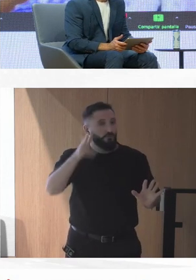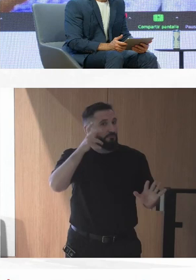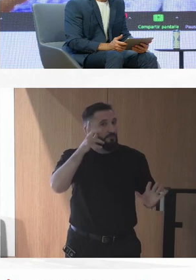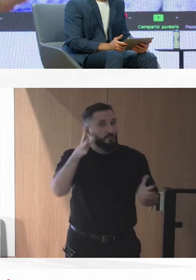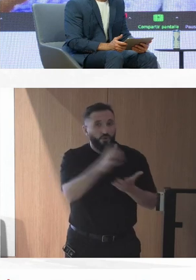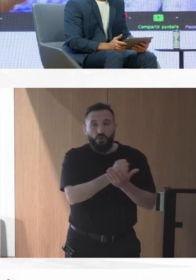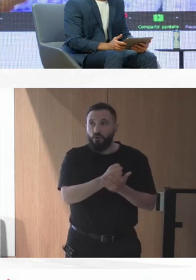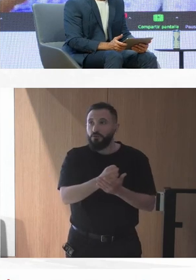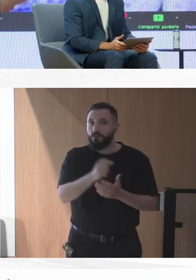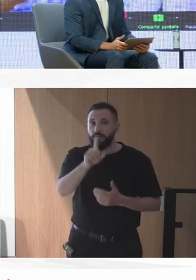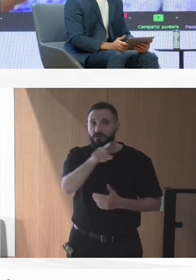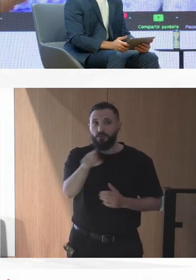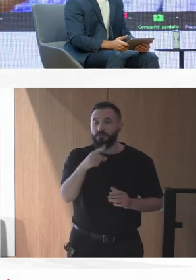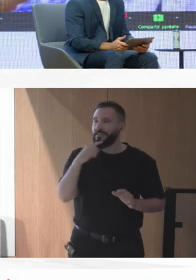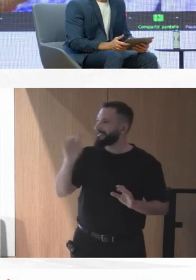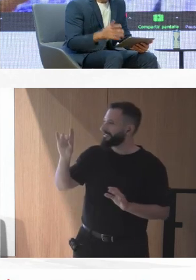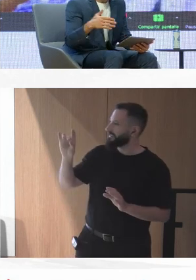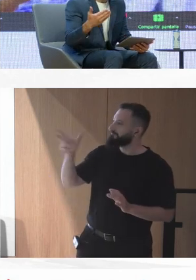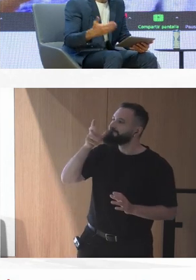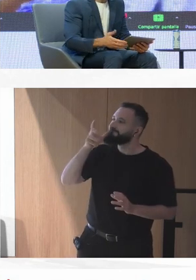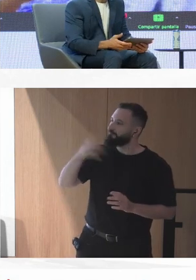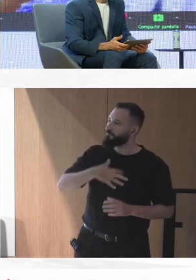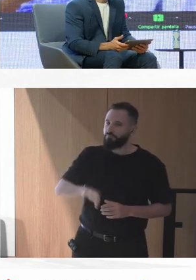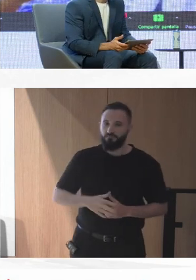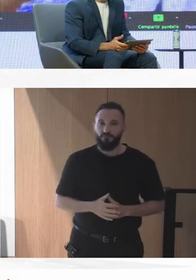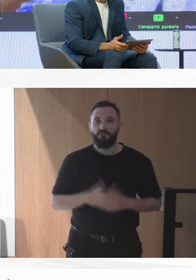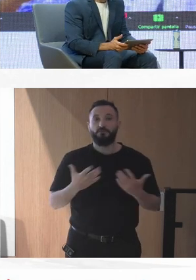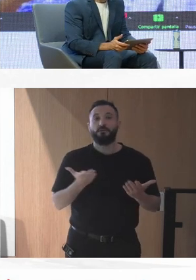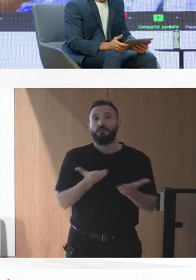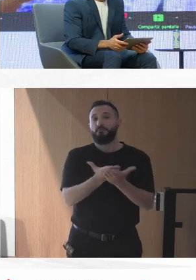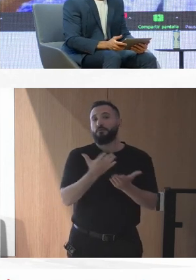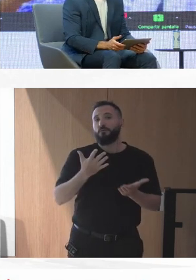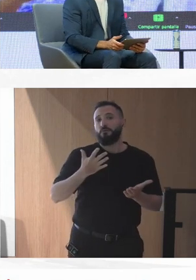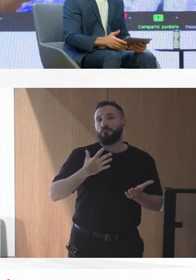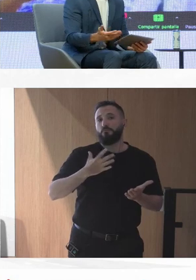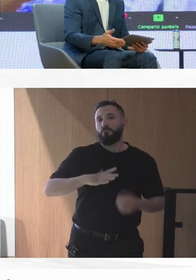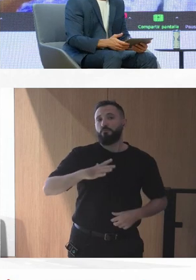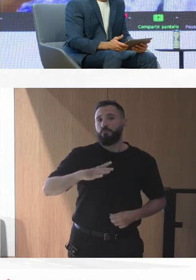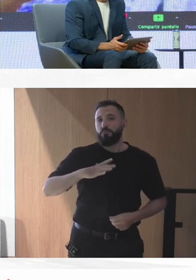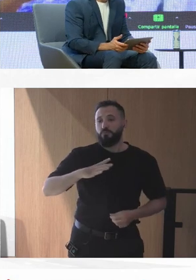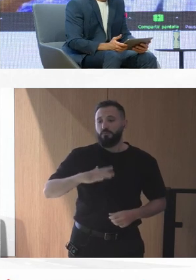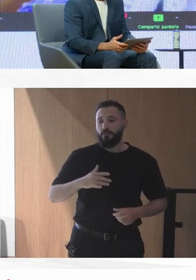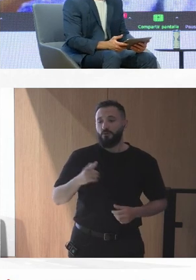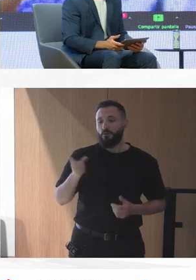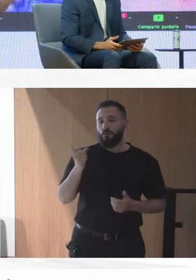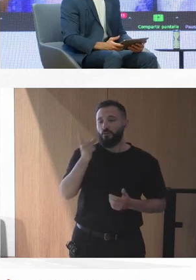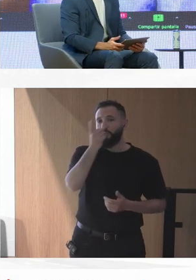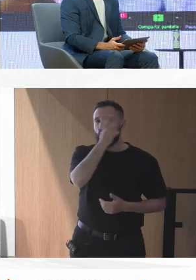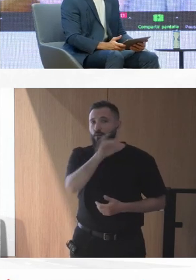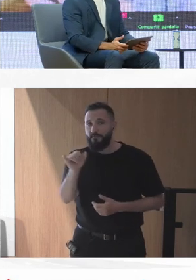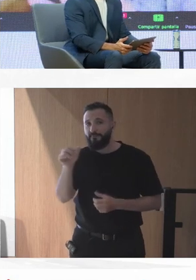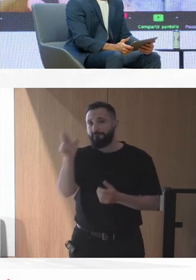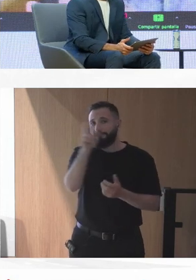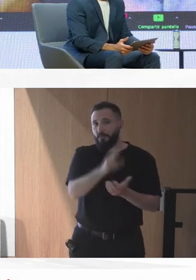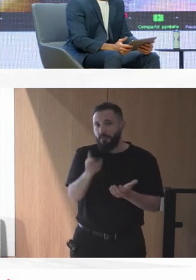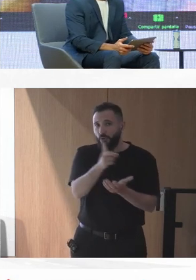mundo ahora? Sí, te oímos, te oímos. ¿Podemos pedirte que repitas una vez más lo que acabas de